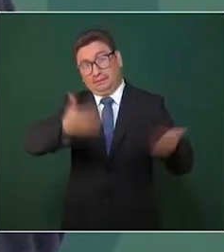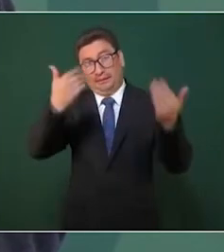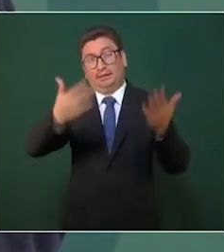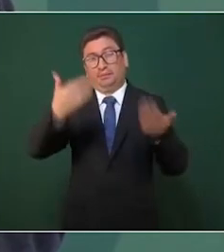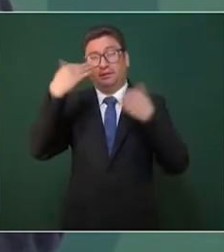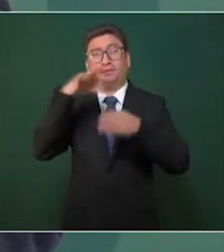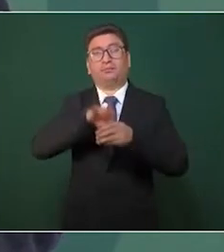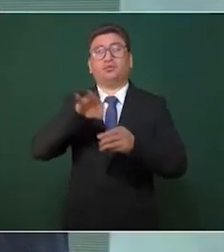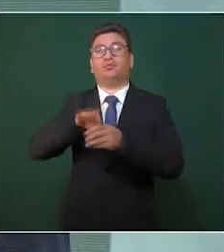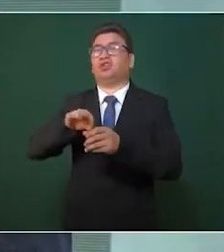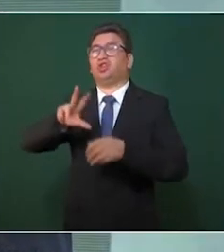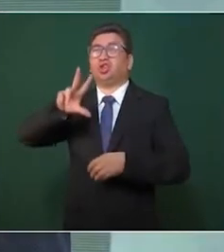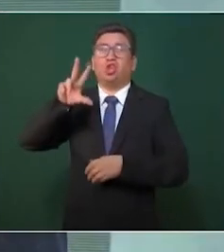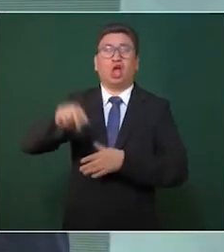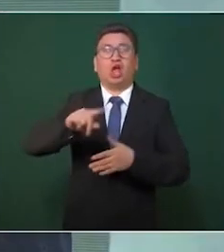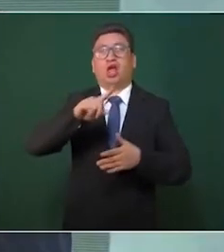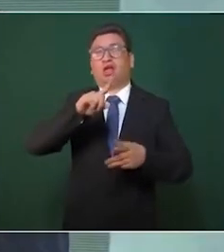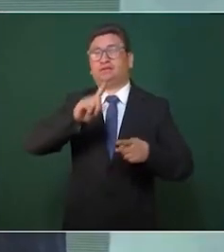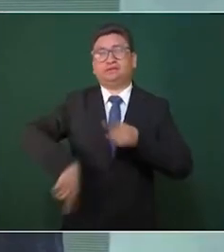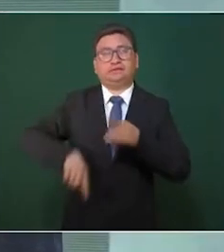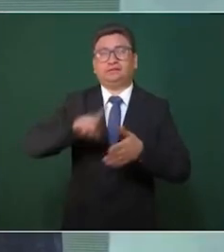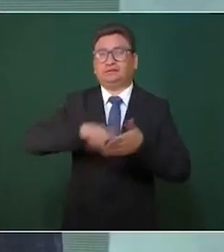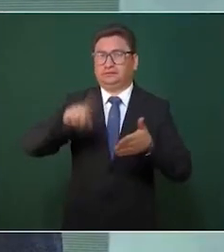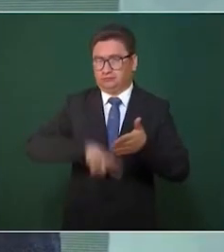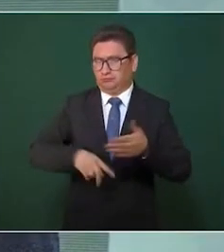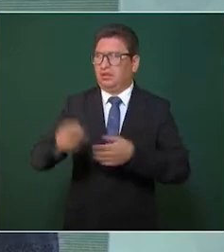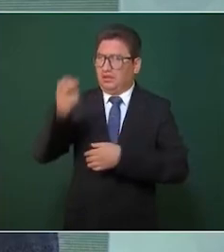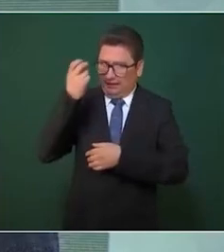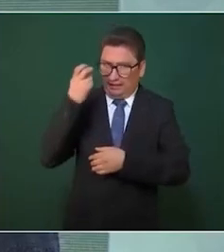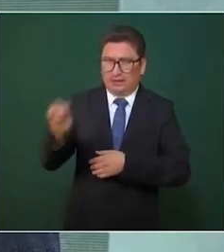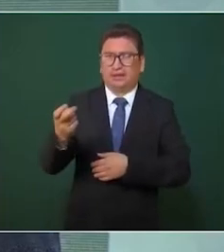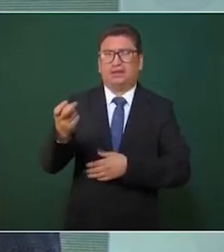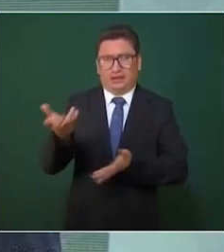en contra de nosotros. Pues eso es